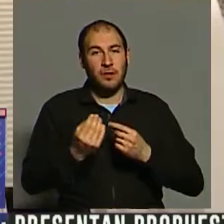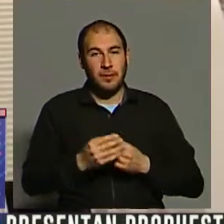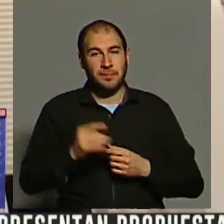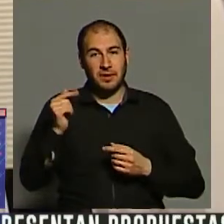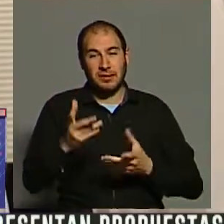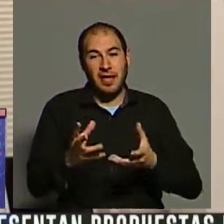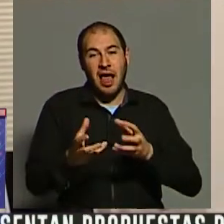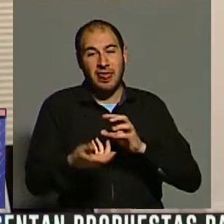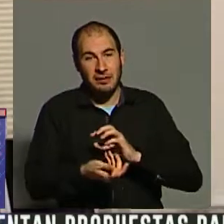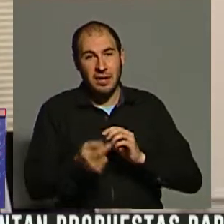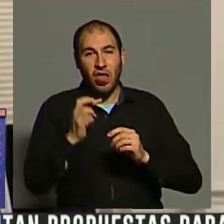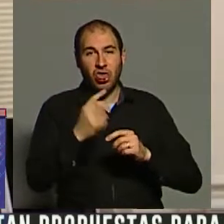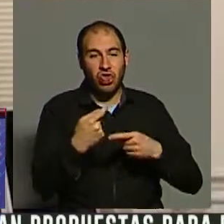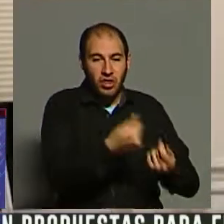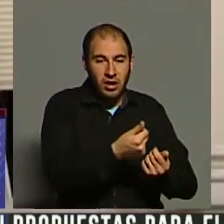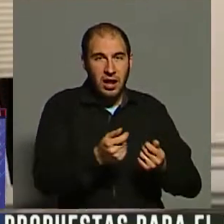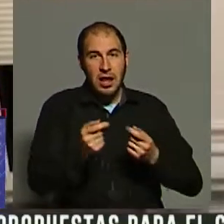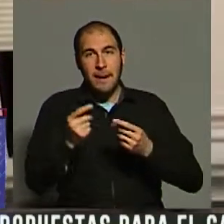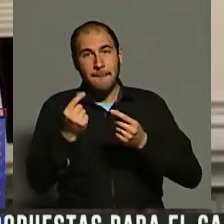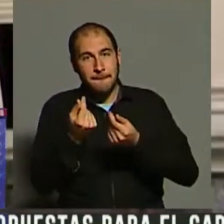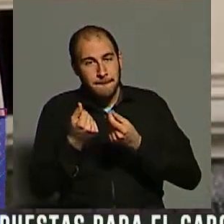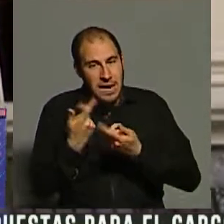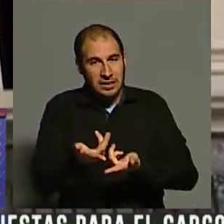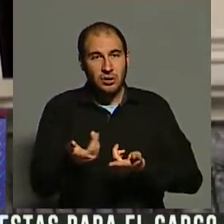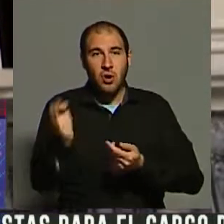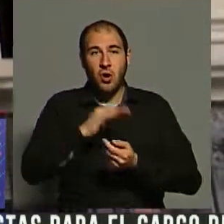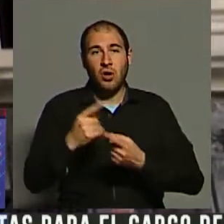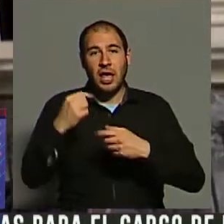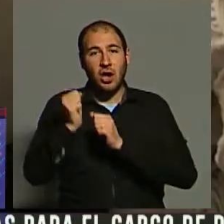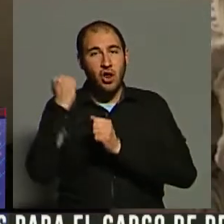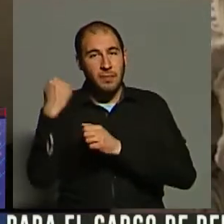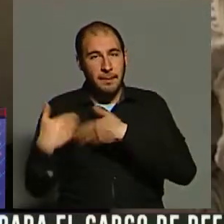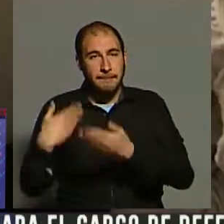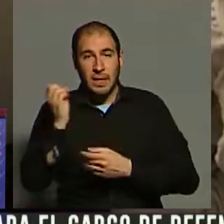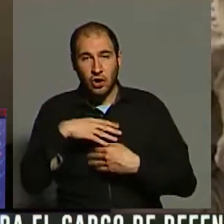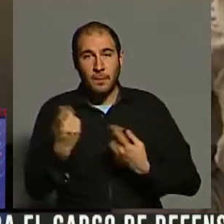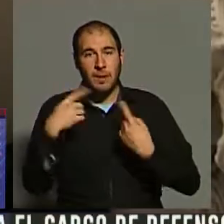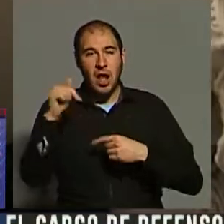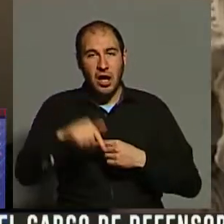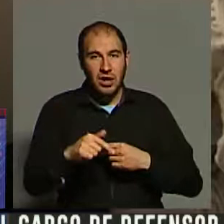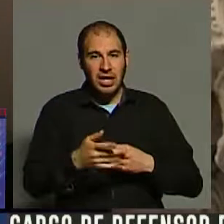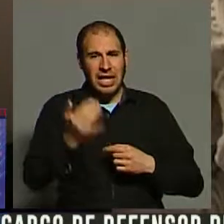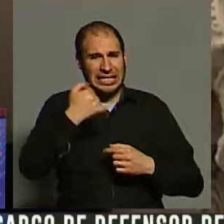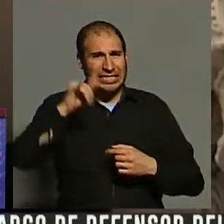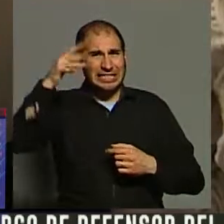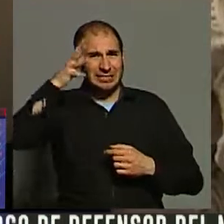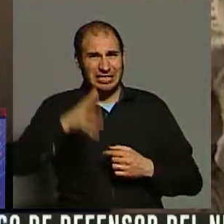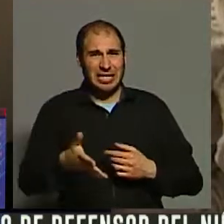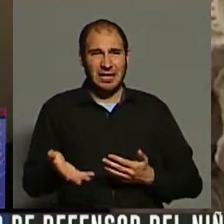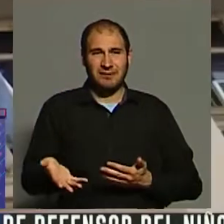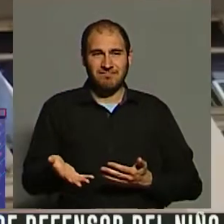empieza a reacomodar si se va al dólar si se va a los precios o si mejora la actividad económica pero hoy tener tasas tan tan altas